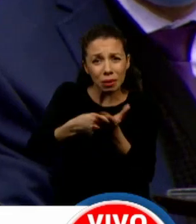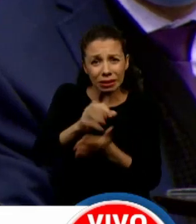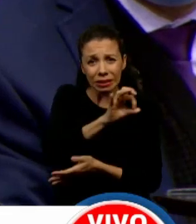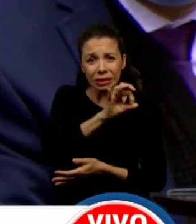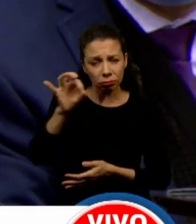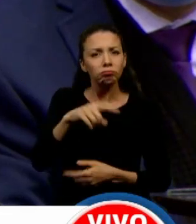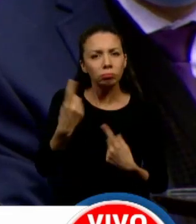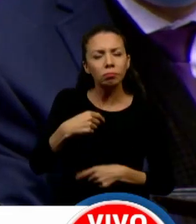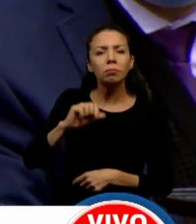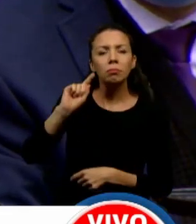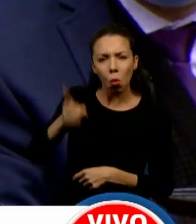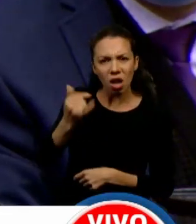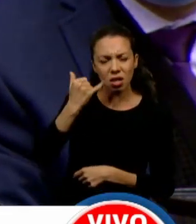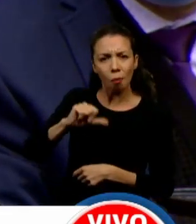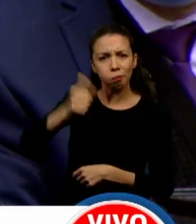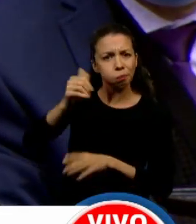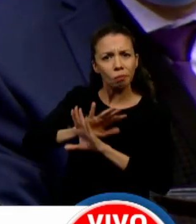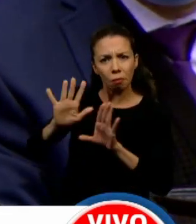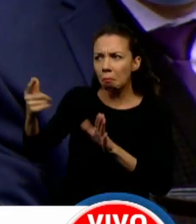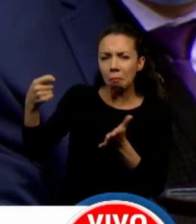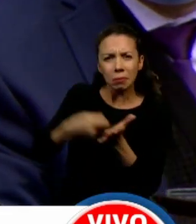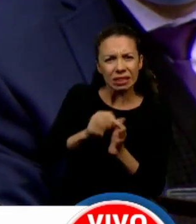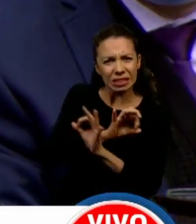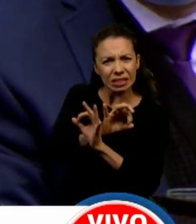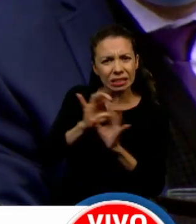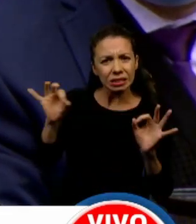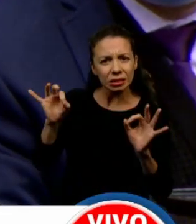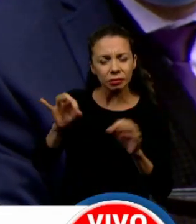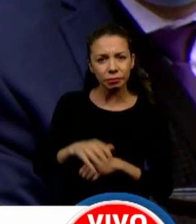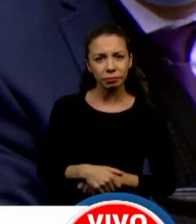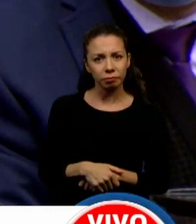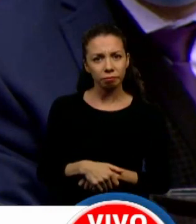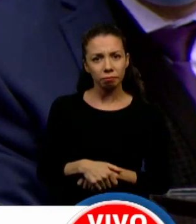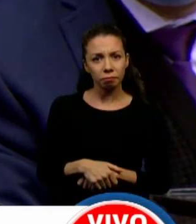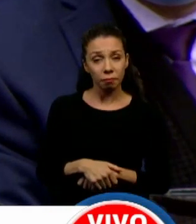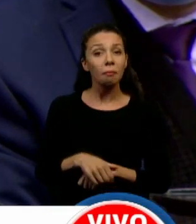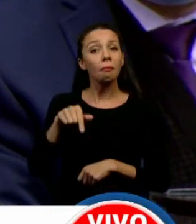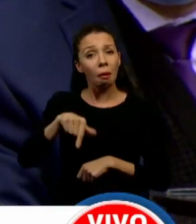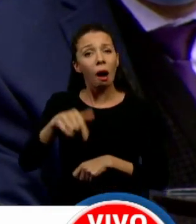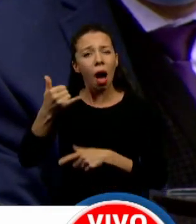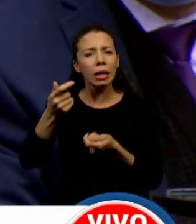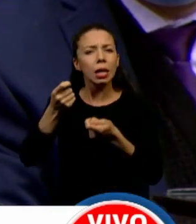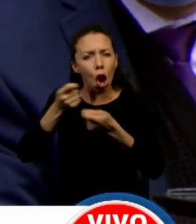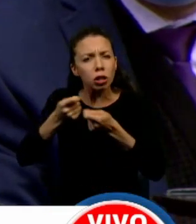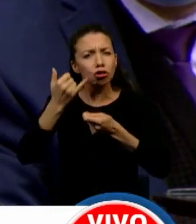ganamos y hoy están en avanzadísimo estado de negociación.